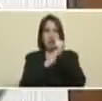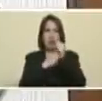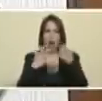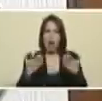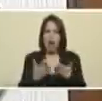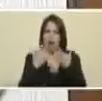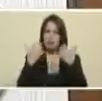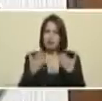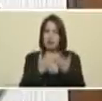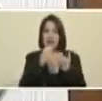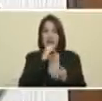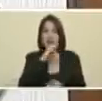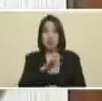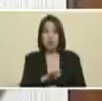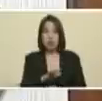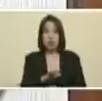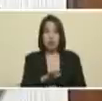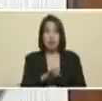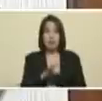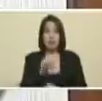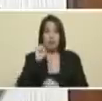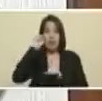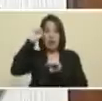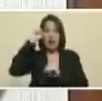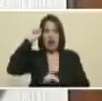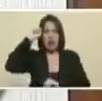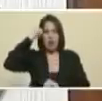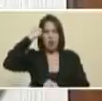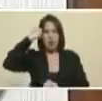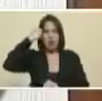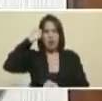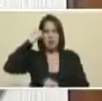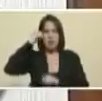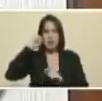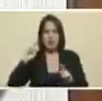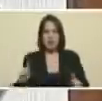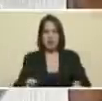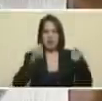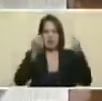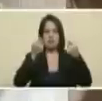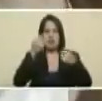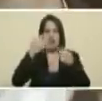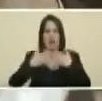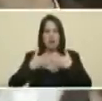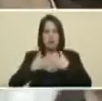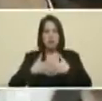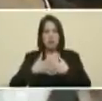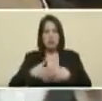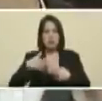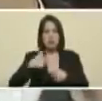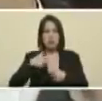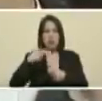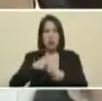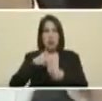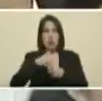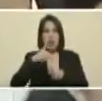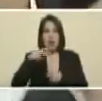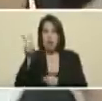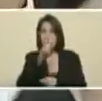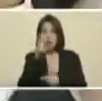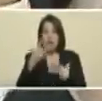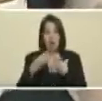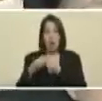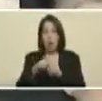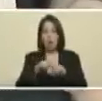batalla histórica, heroica, de recuperación de la industria petrolera en Venezuela y acompañó al